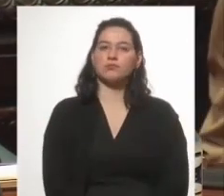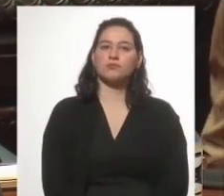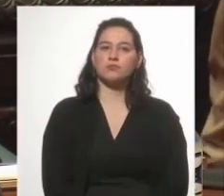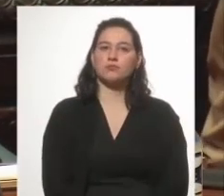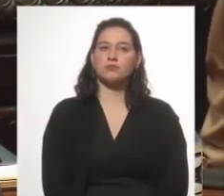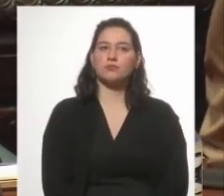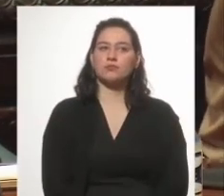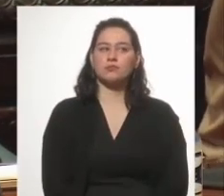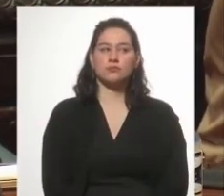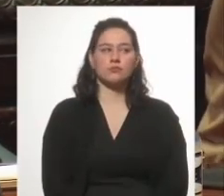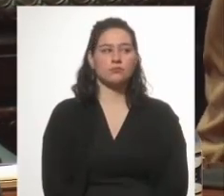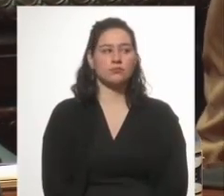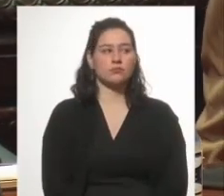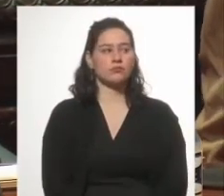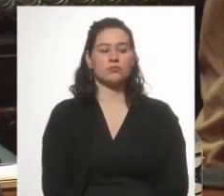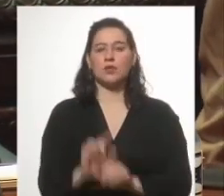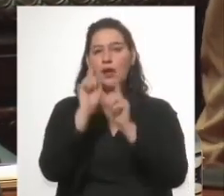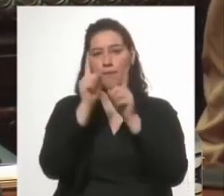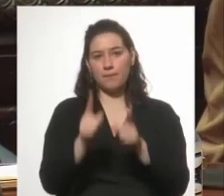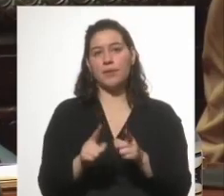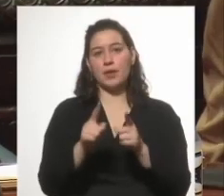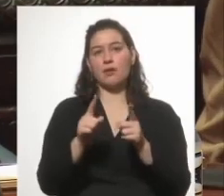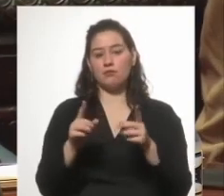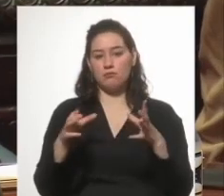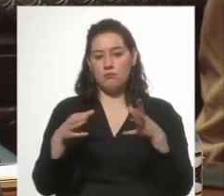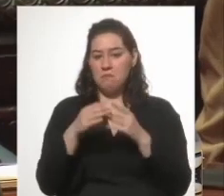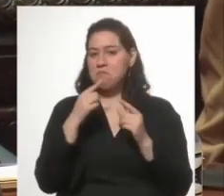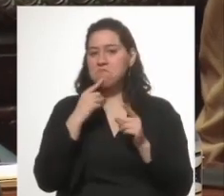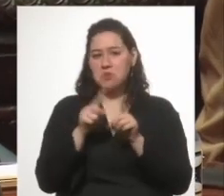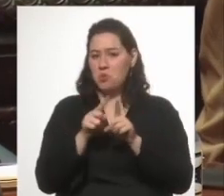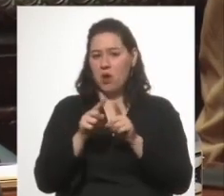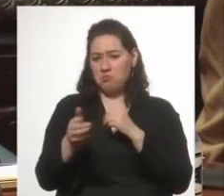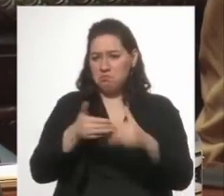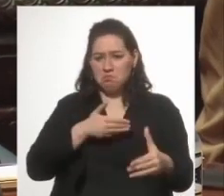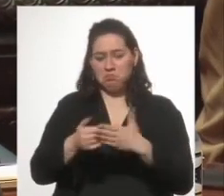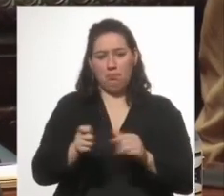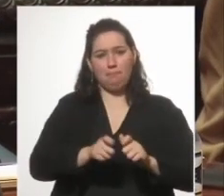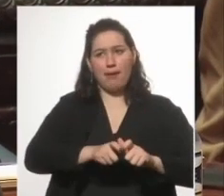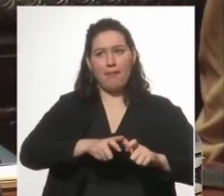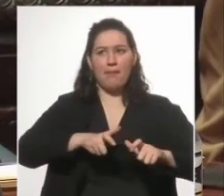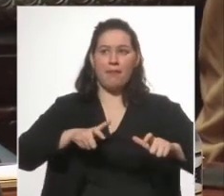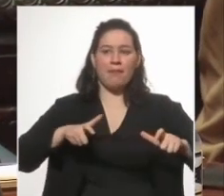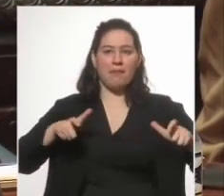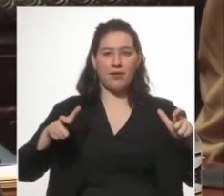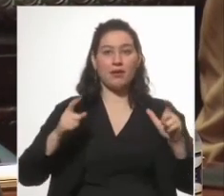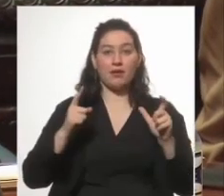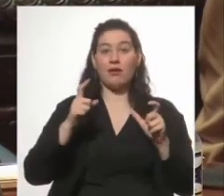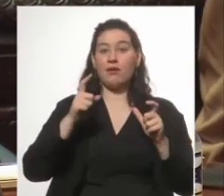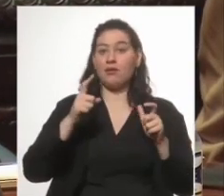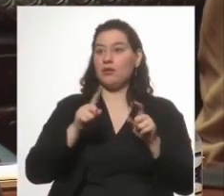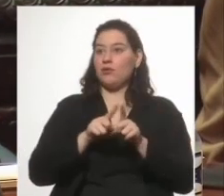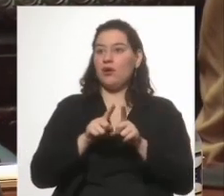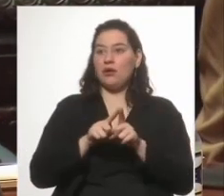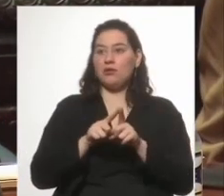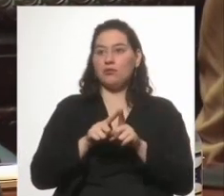No obstante eso, el partido creció en forma imparable desde los márgenes, ahí donde vive la